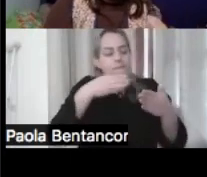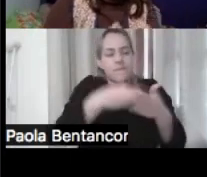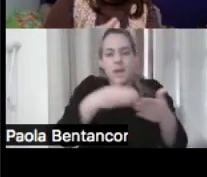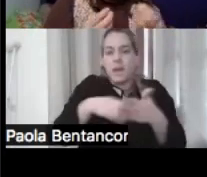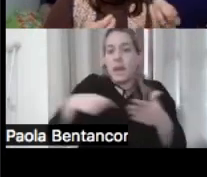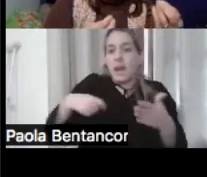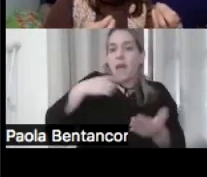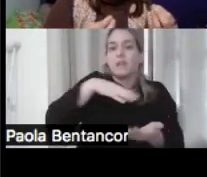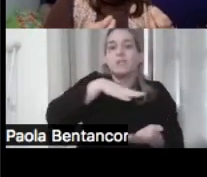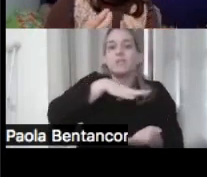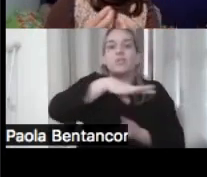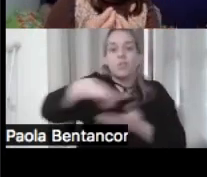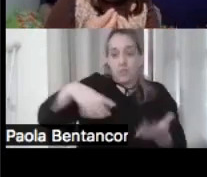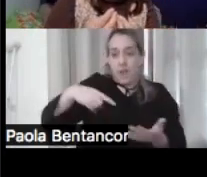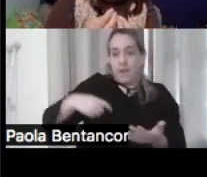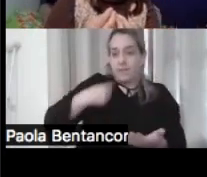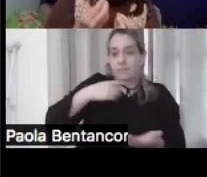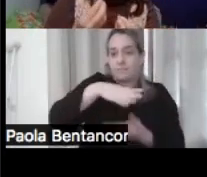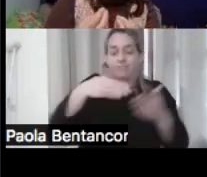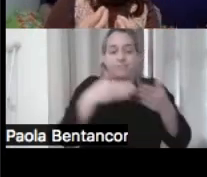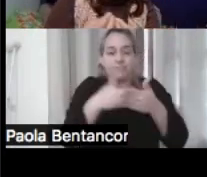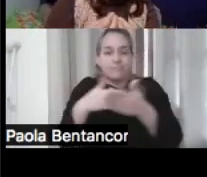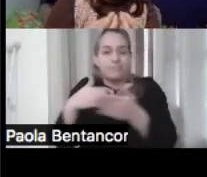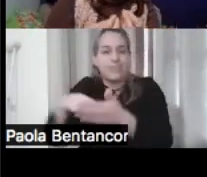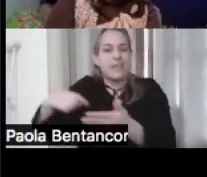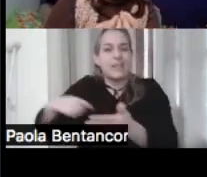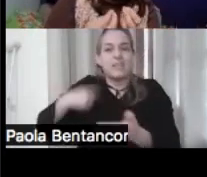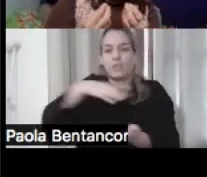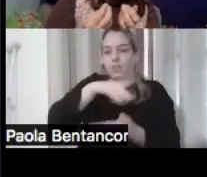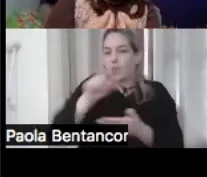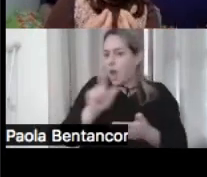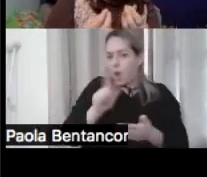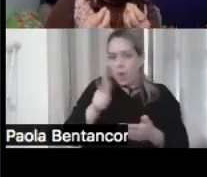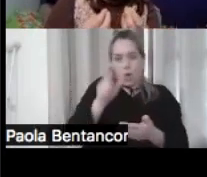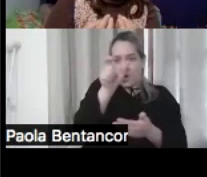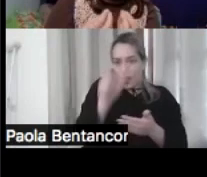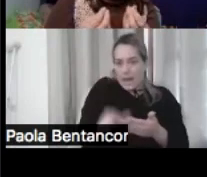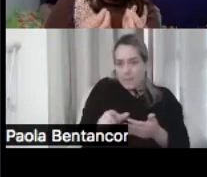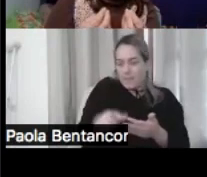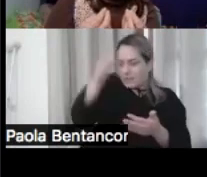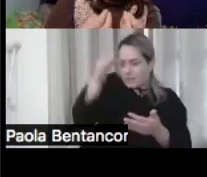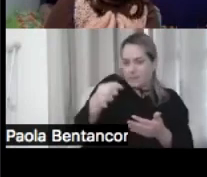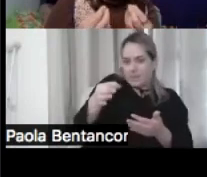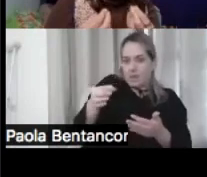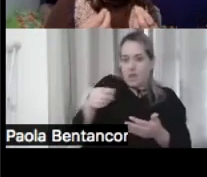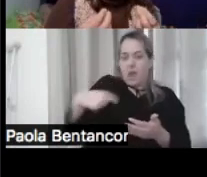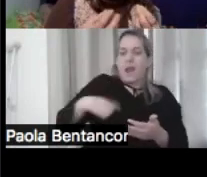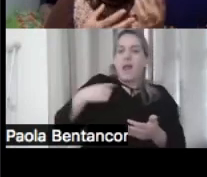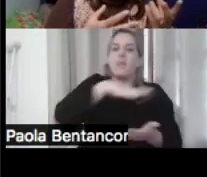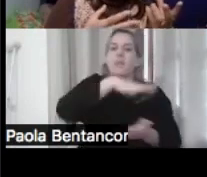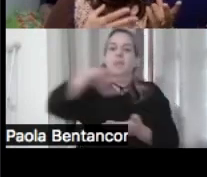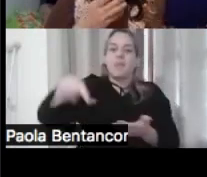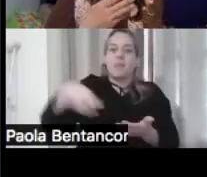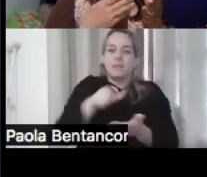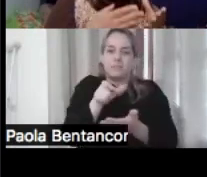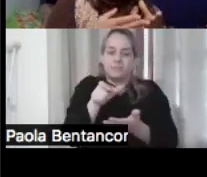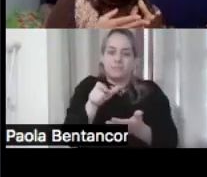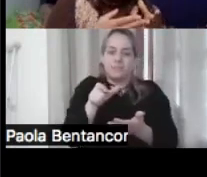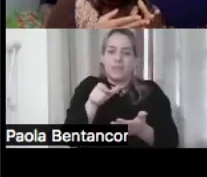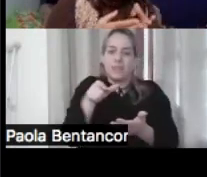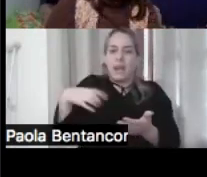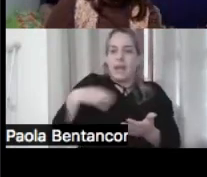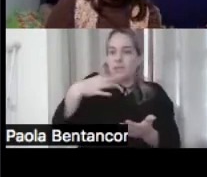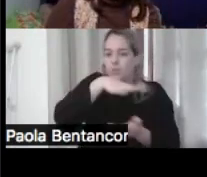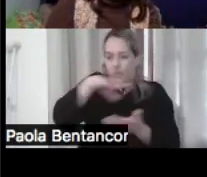generar, y que esas barreras impidan la participación plena y efectiva en la sociedad en igualdad de condiciones con los demás